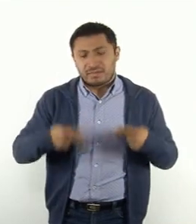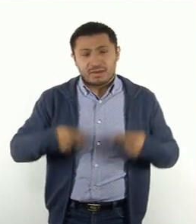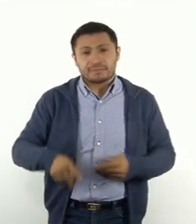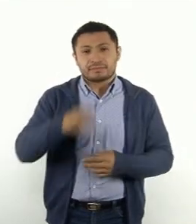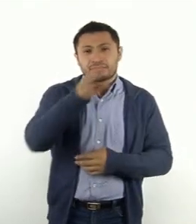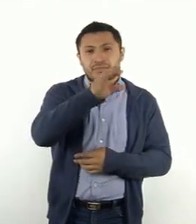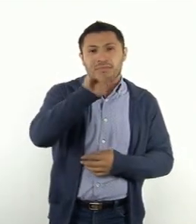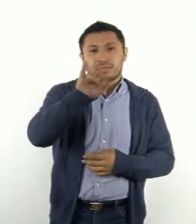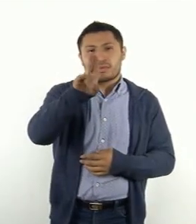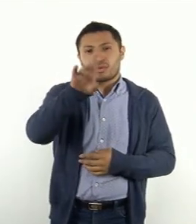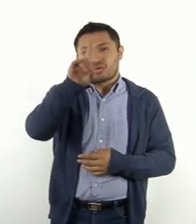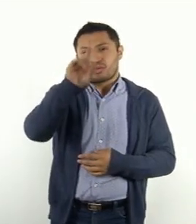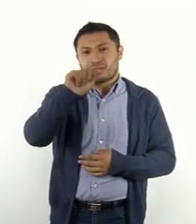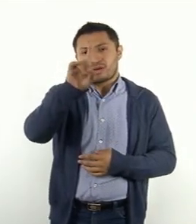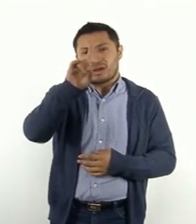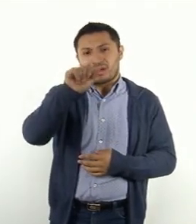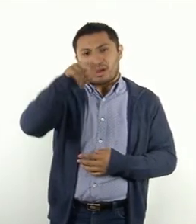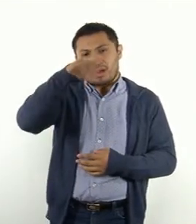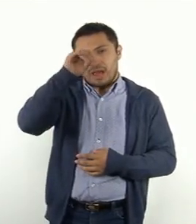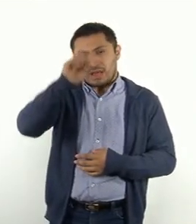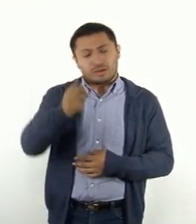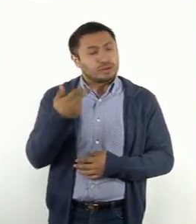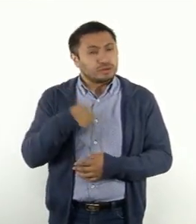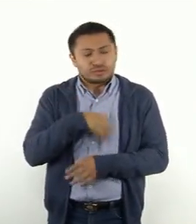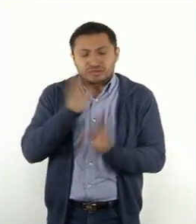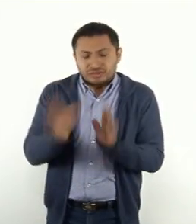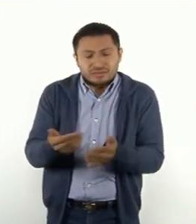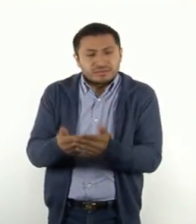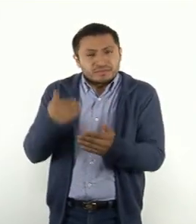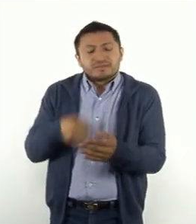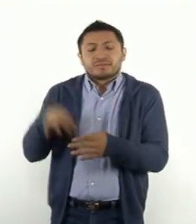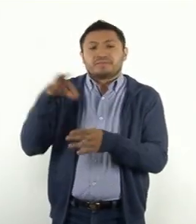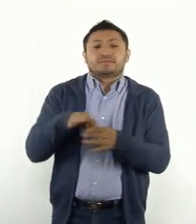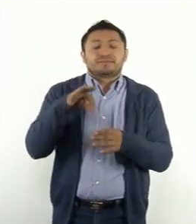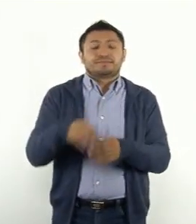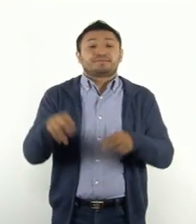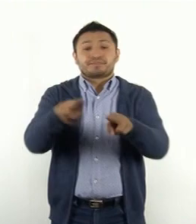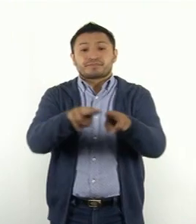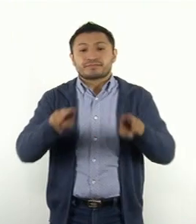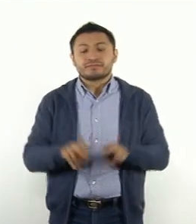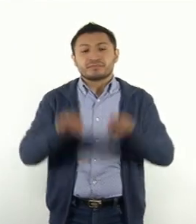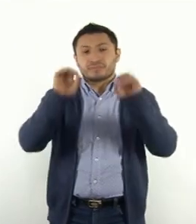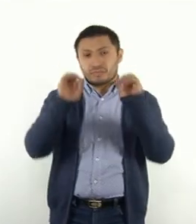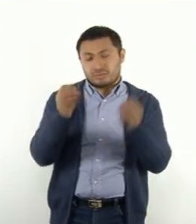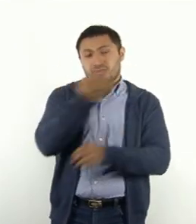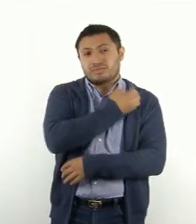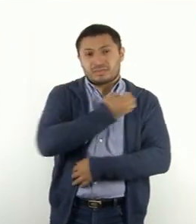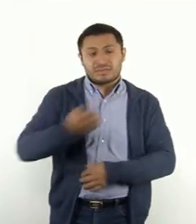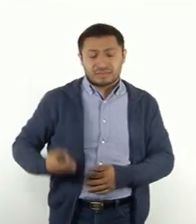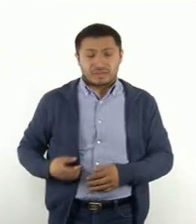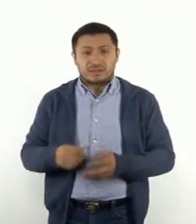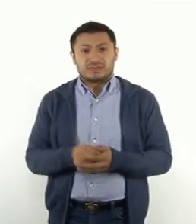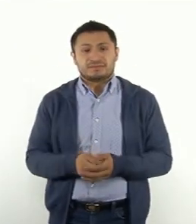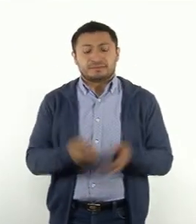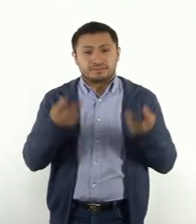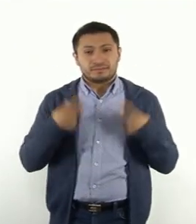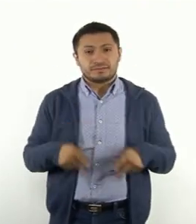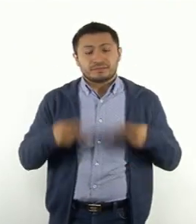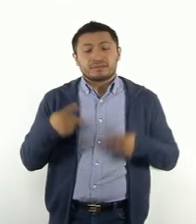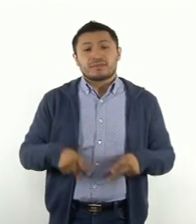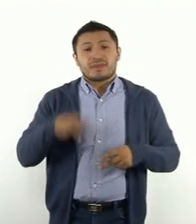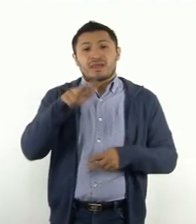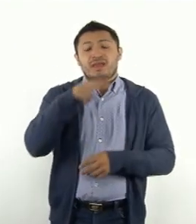Nosotros hemos participado en votaciones tanto a nivel nacional como estatal. Las personas mayores